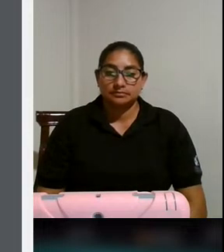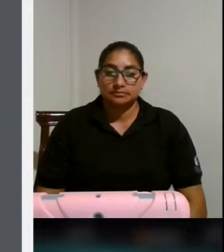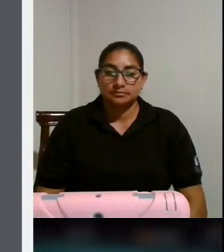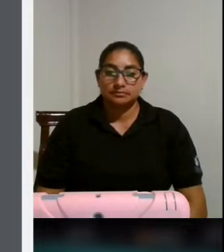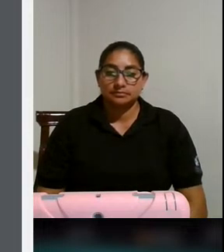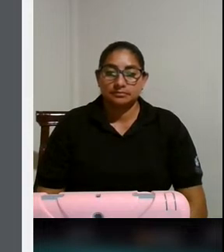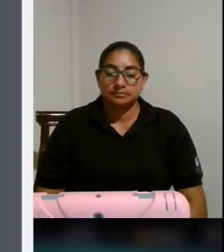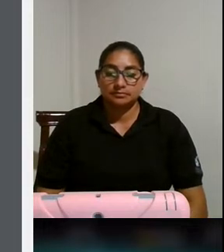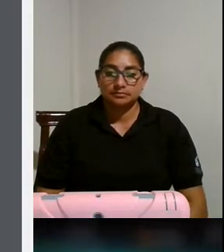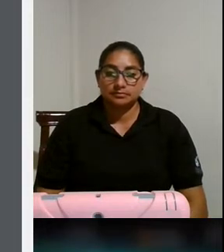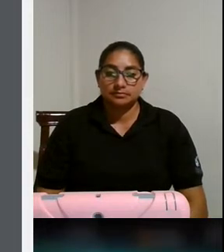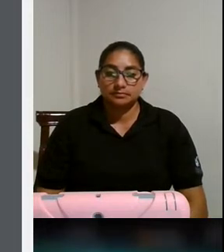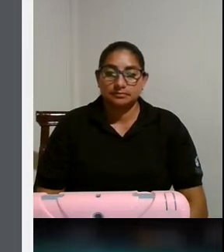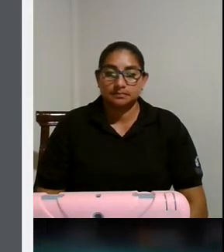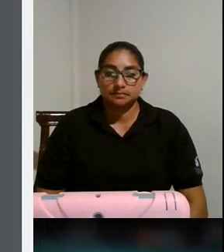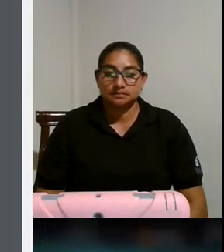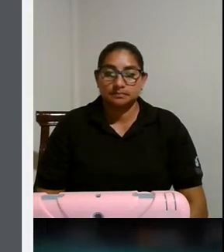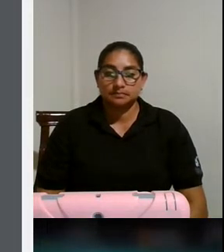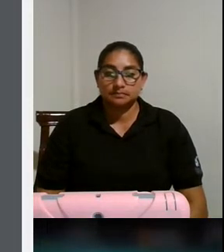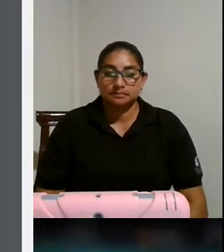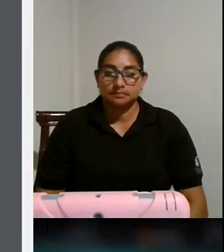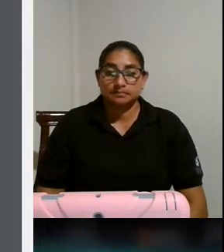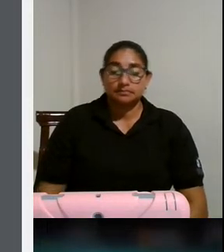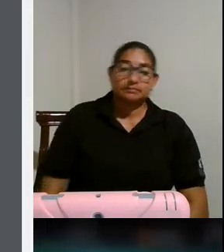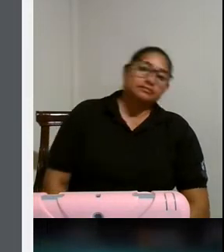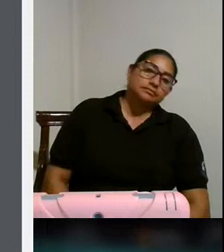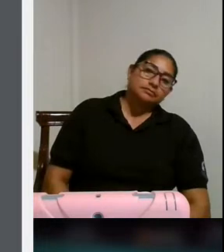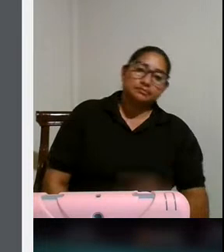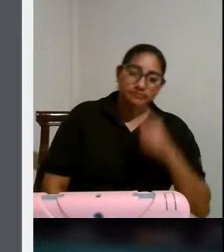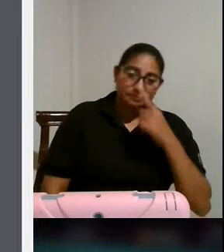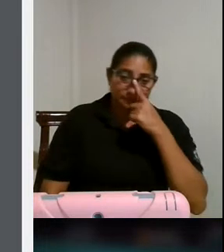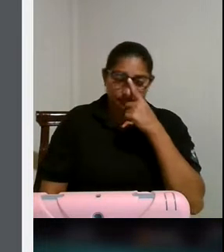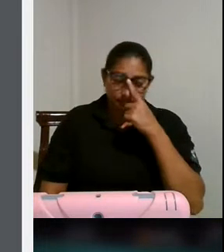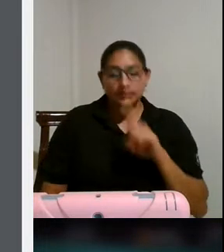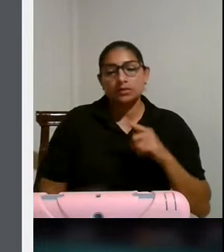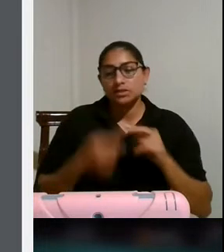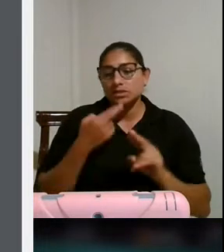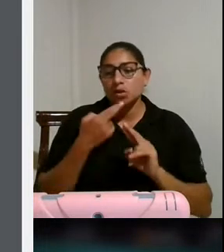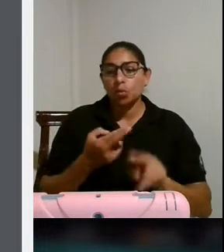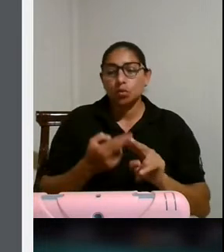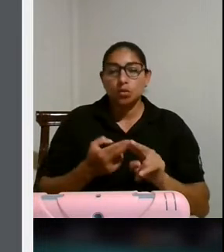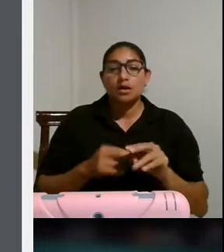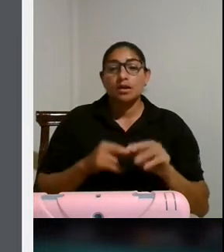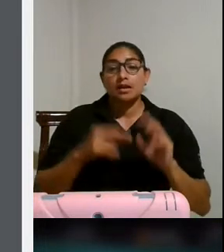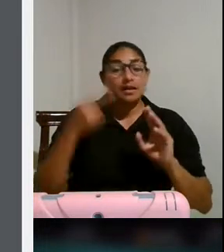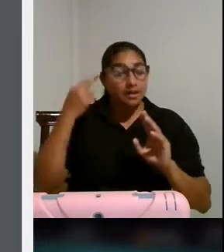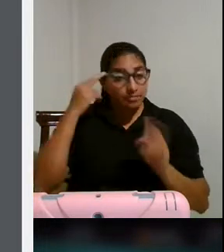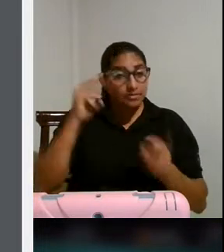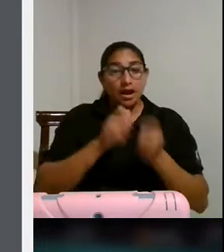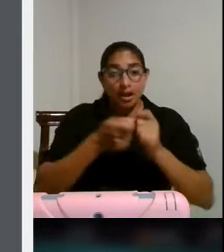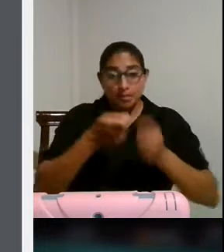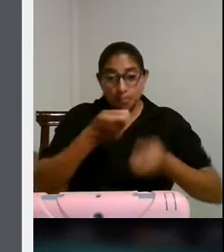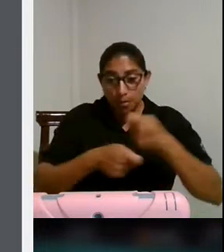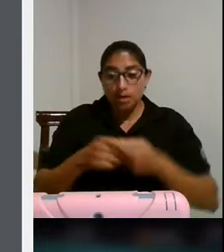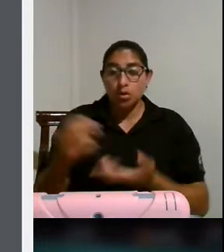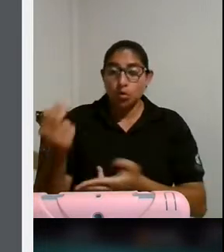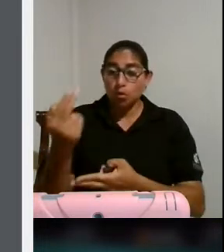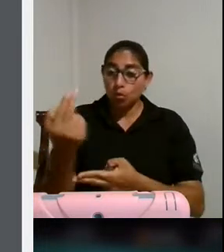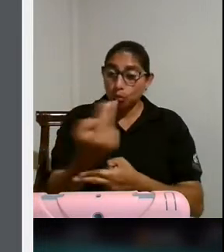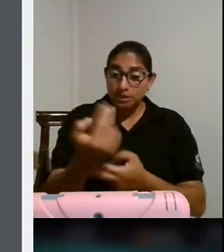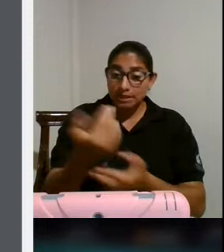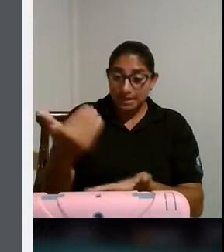tiene esta derivada de acá. Entonces uno dice, la razón de cambio para las utilidades de esa